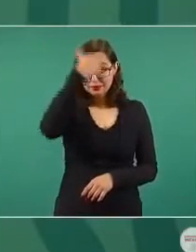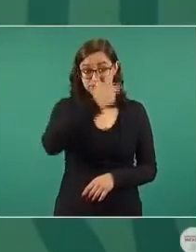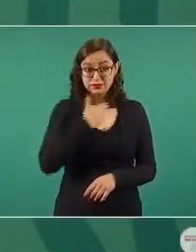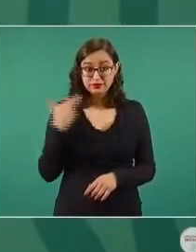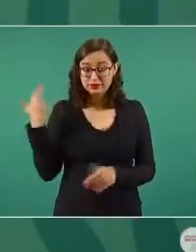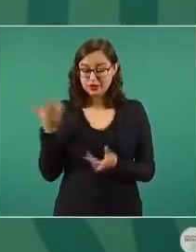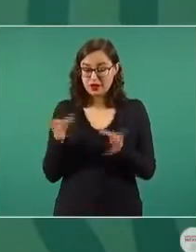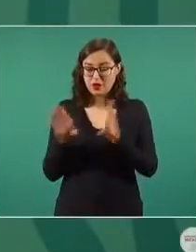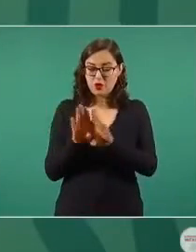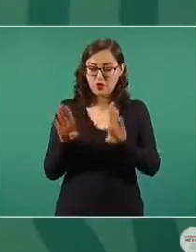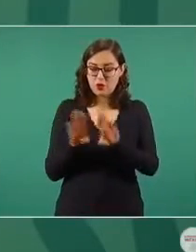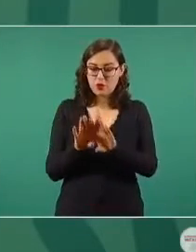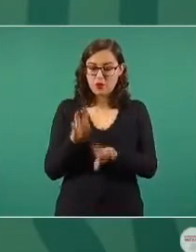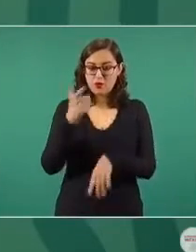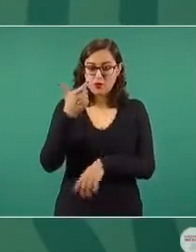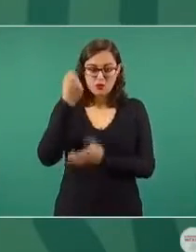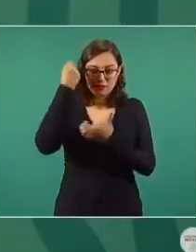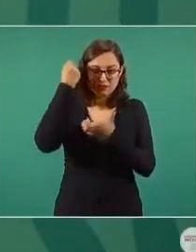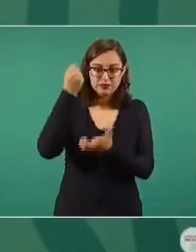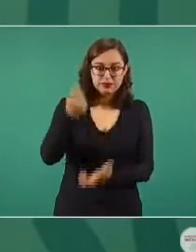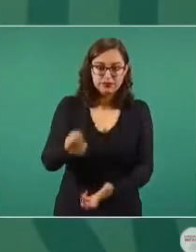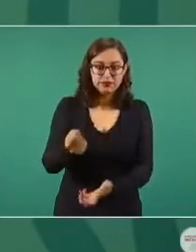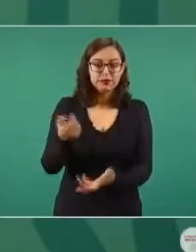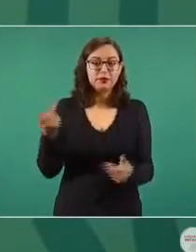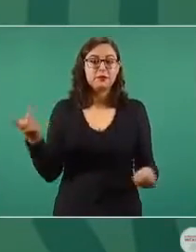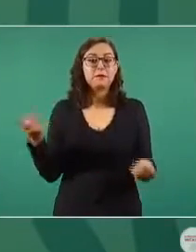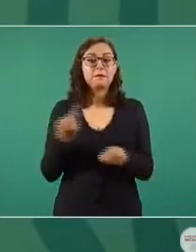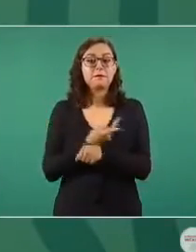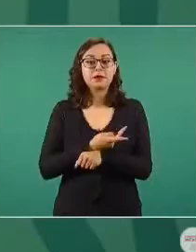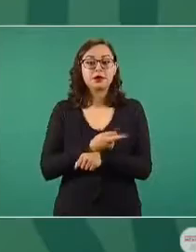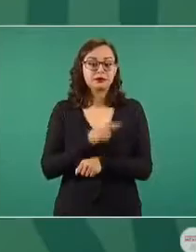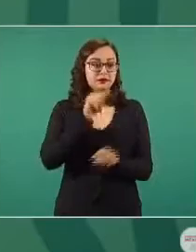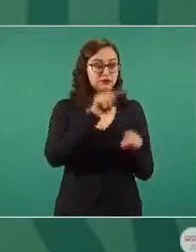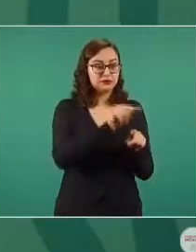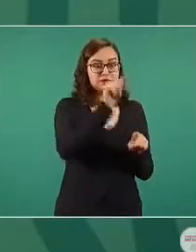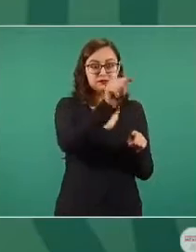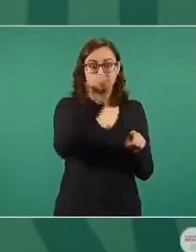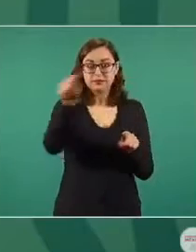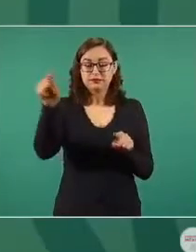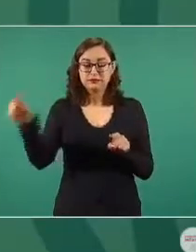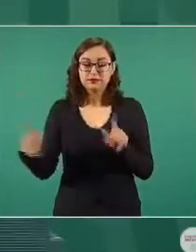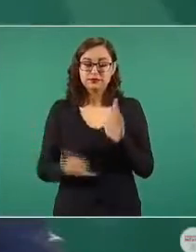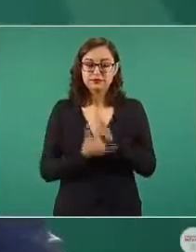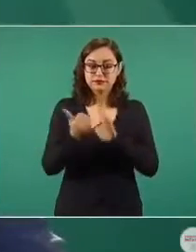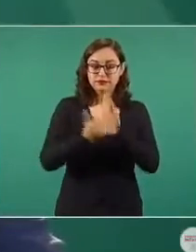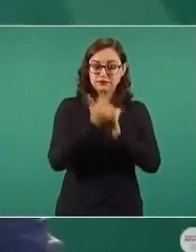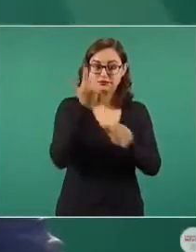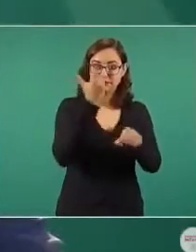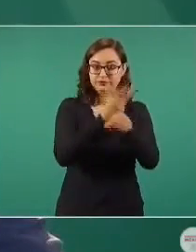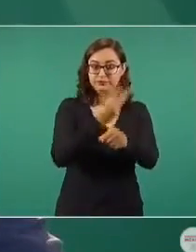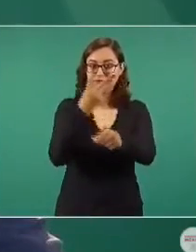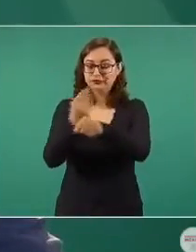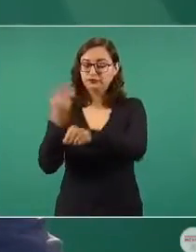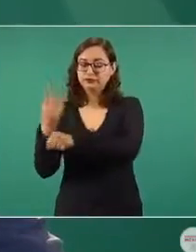financiamiento, porque muchas de esas obras eran